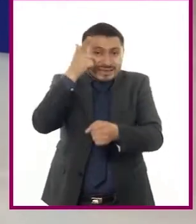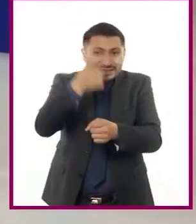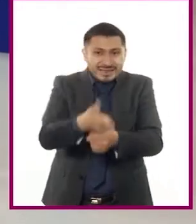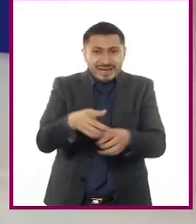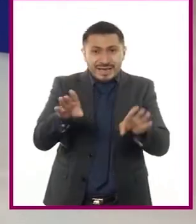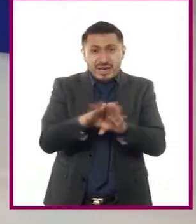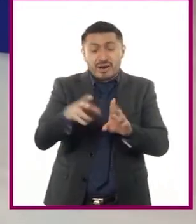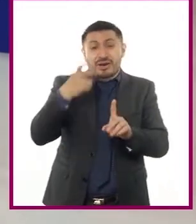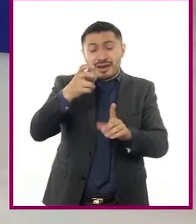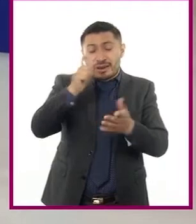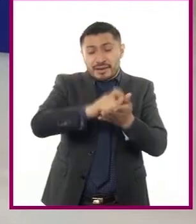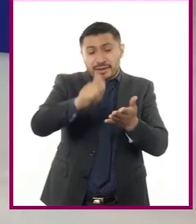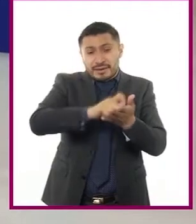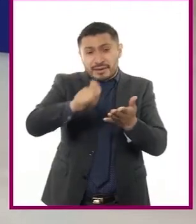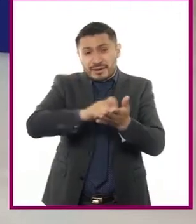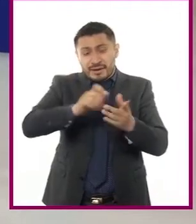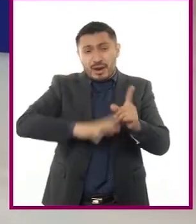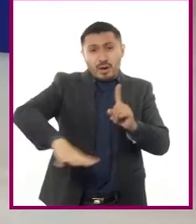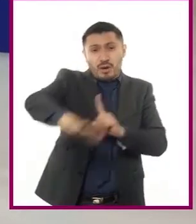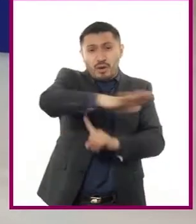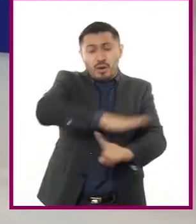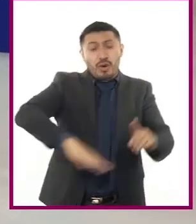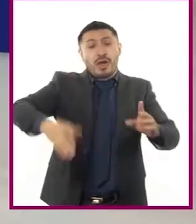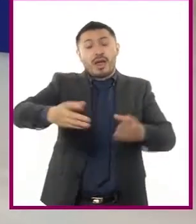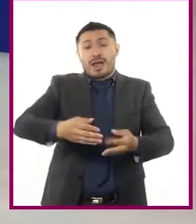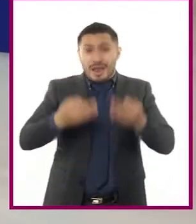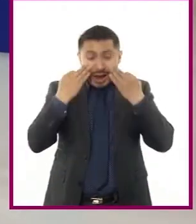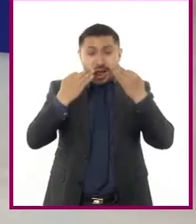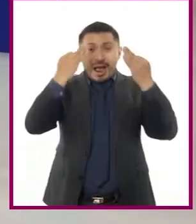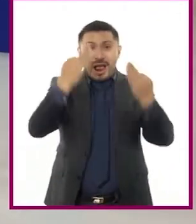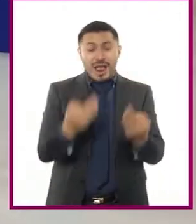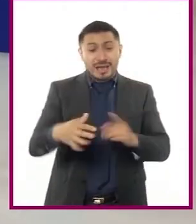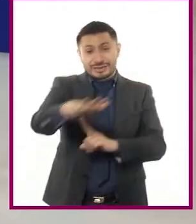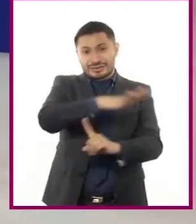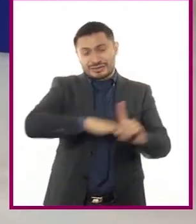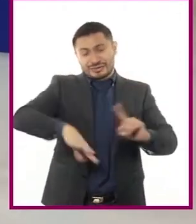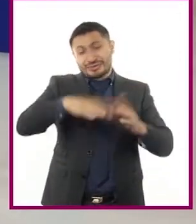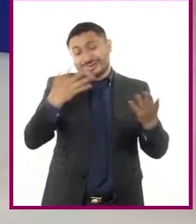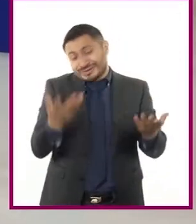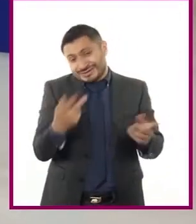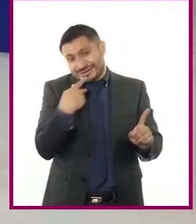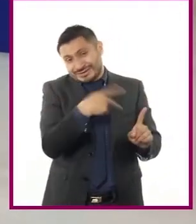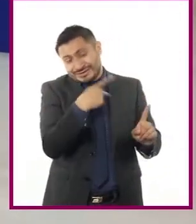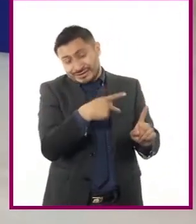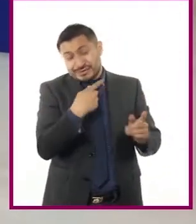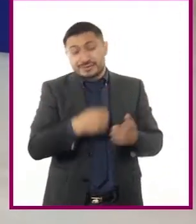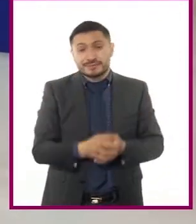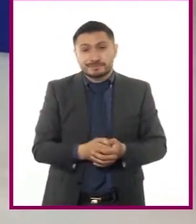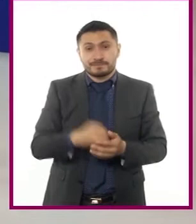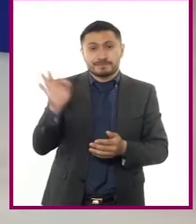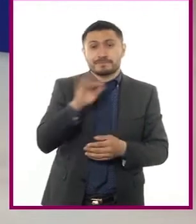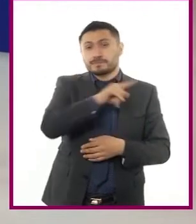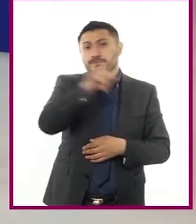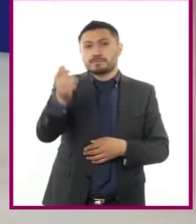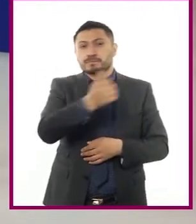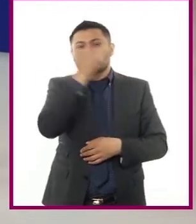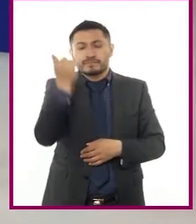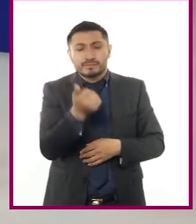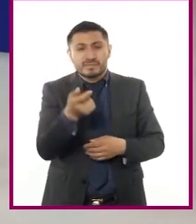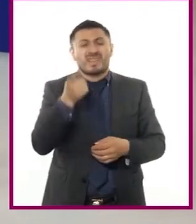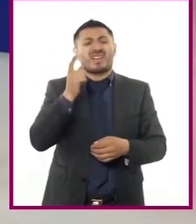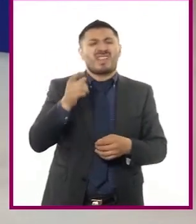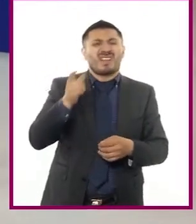entorno social que los vio nacer? Seguramente nuestras alumnas y alumnos se preguntarán qué se puede